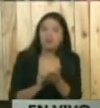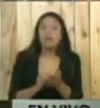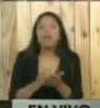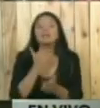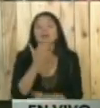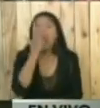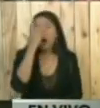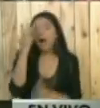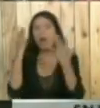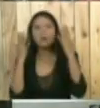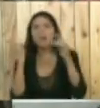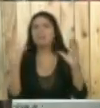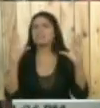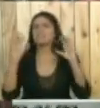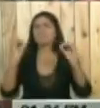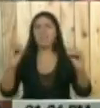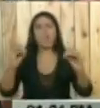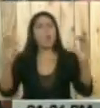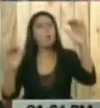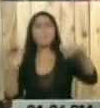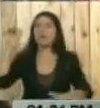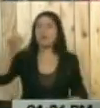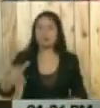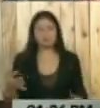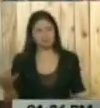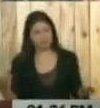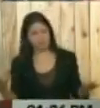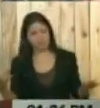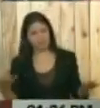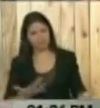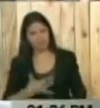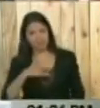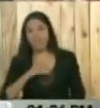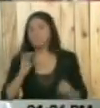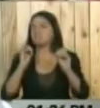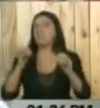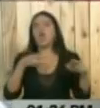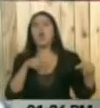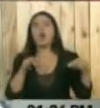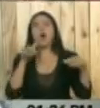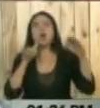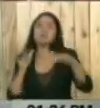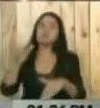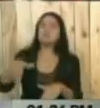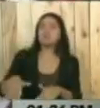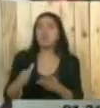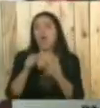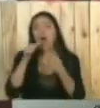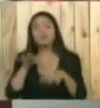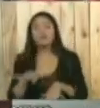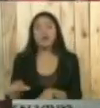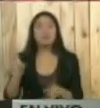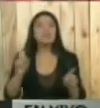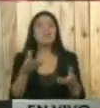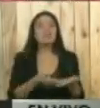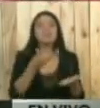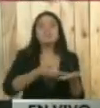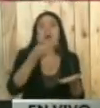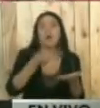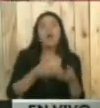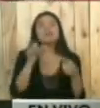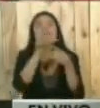carnaval, nadie para la playa, ah pues, nadie para el río, Nadie hace sancocho. Semana